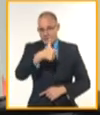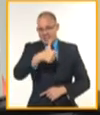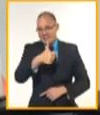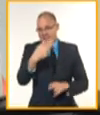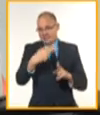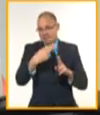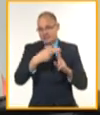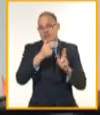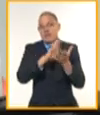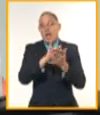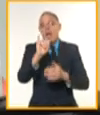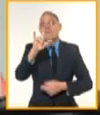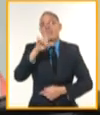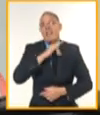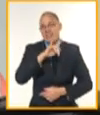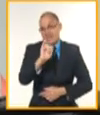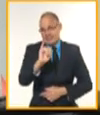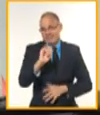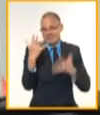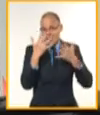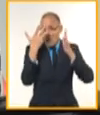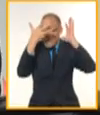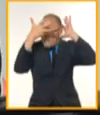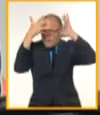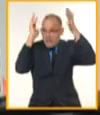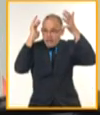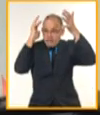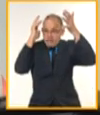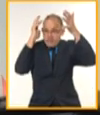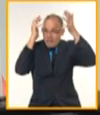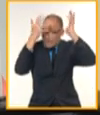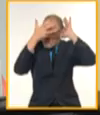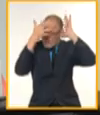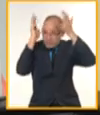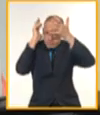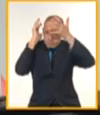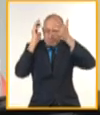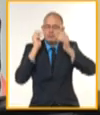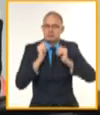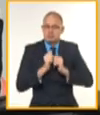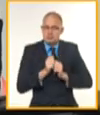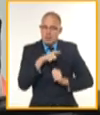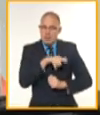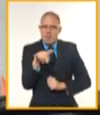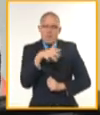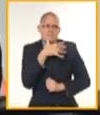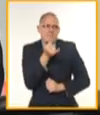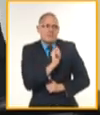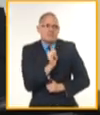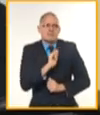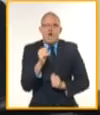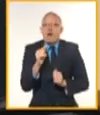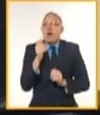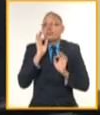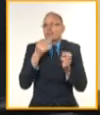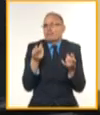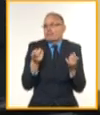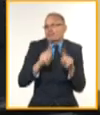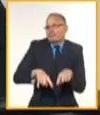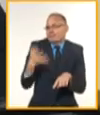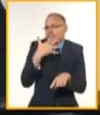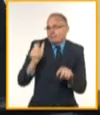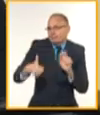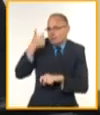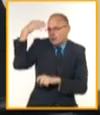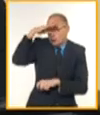Trump y que están impactando hacia afuera y hacia adentro de ese país. De lo que ha estado ocurriendo, de